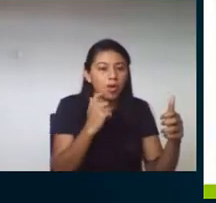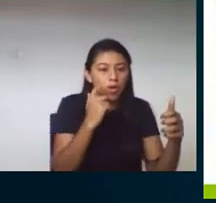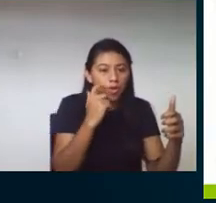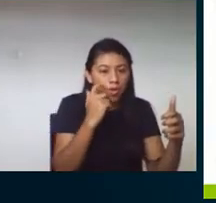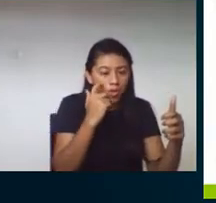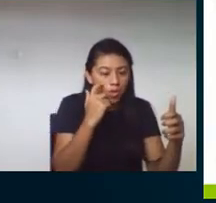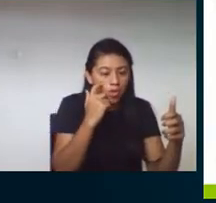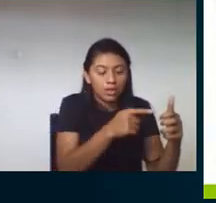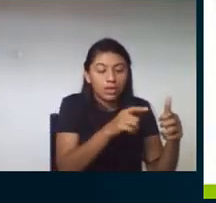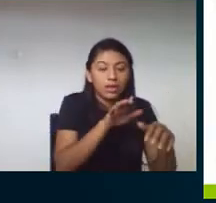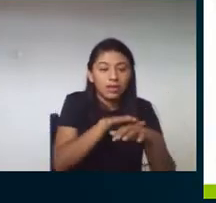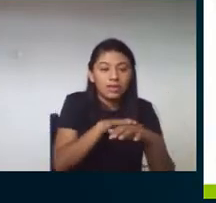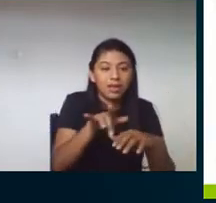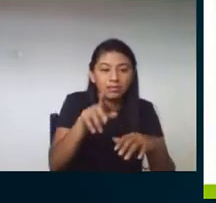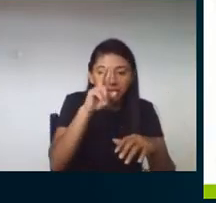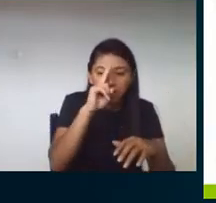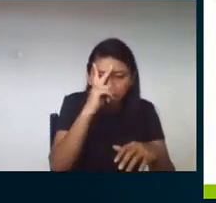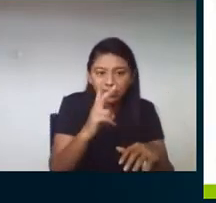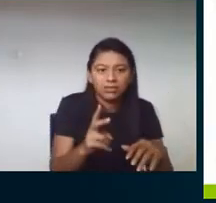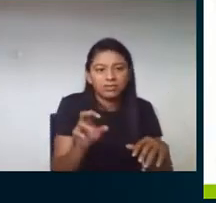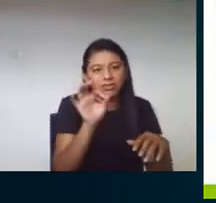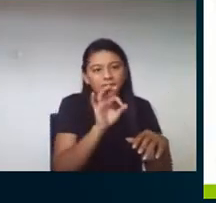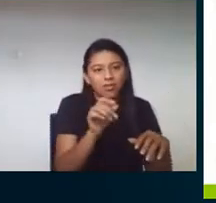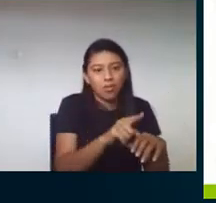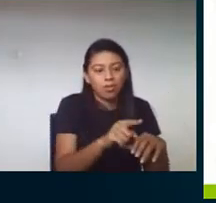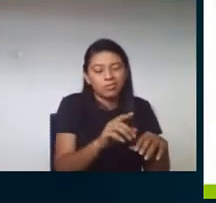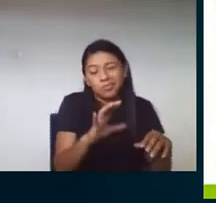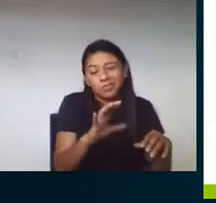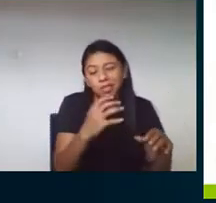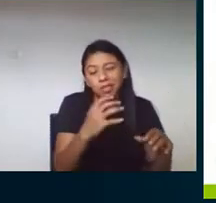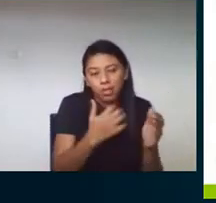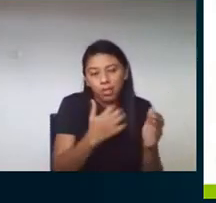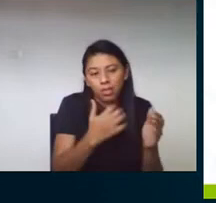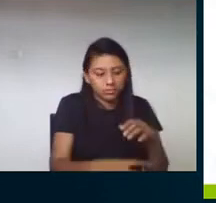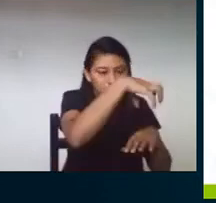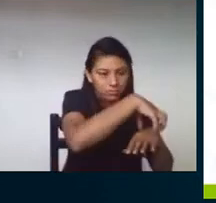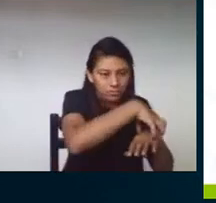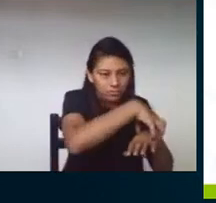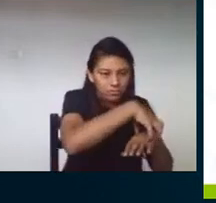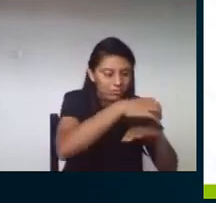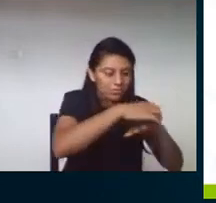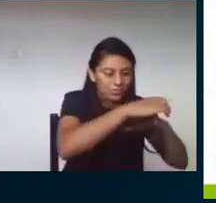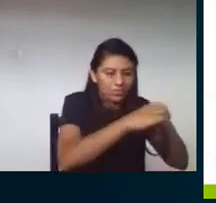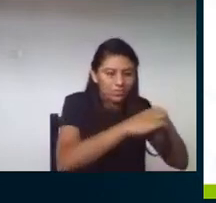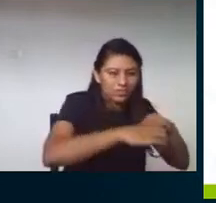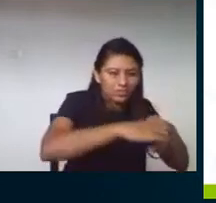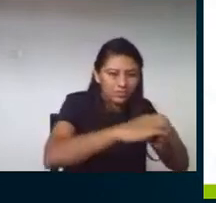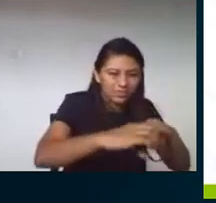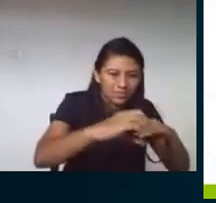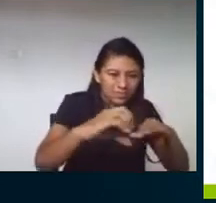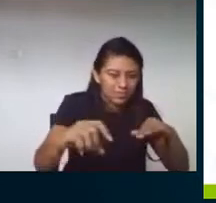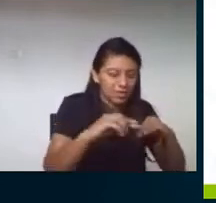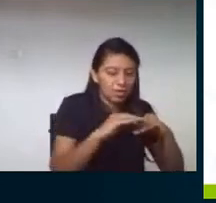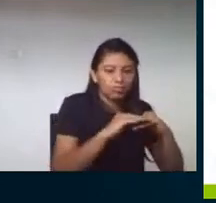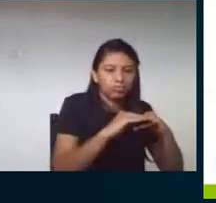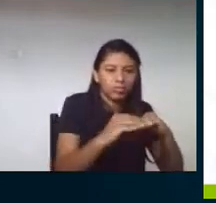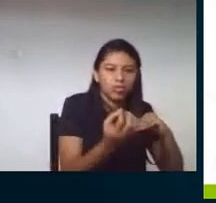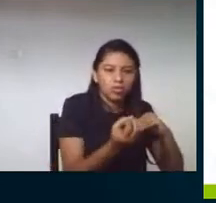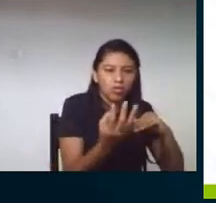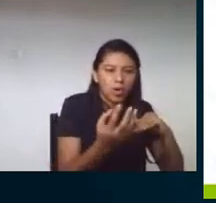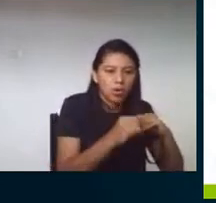bueno, si en una unidad del proceso hay una caída de flujo, hay una caída en una de sus variables de operación, eso